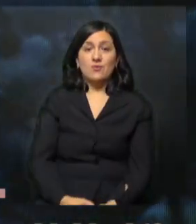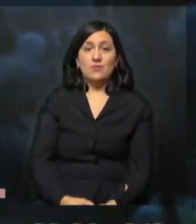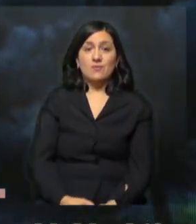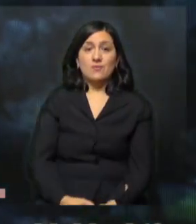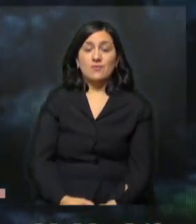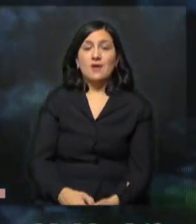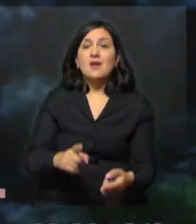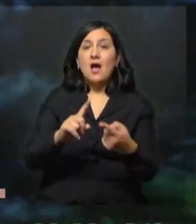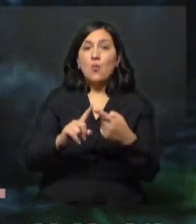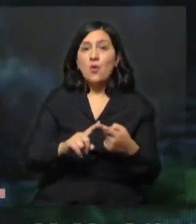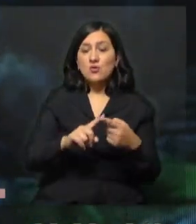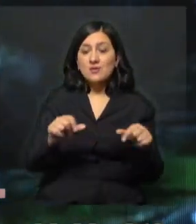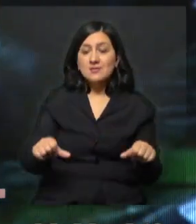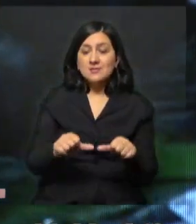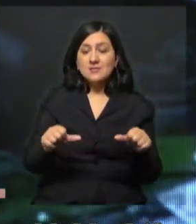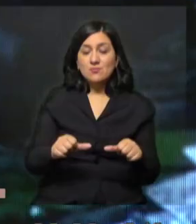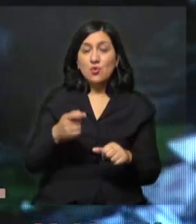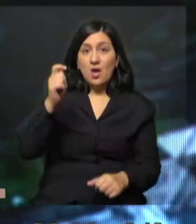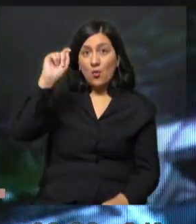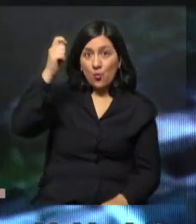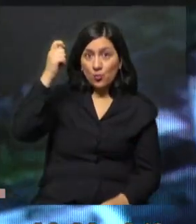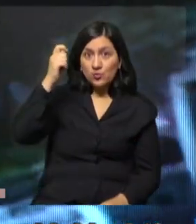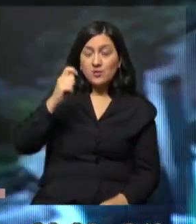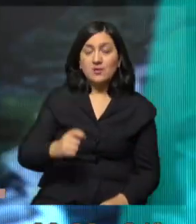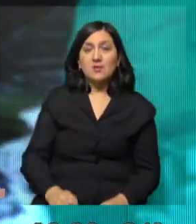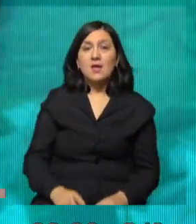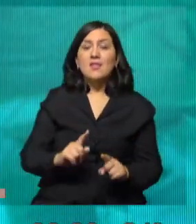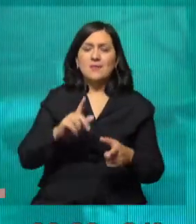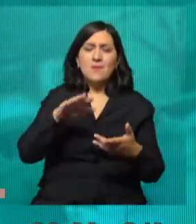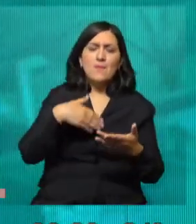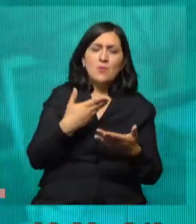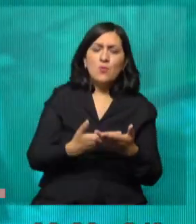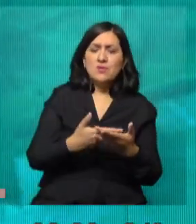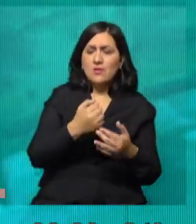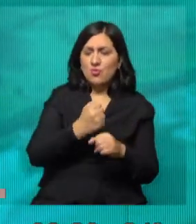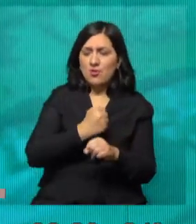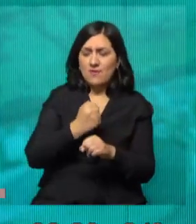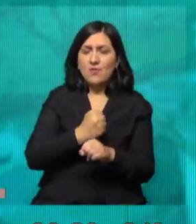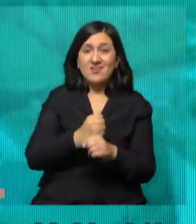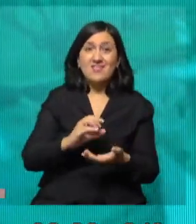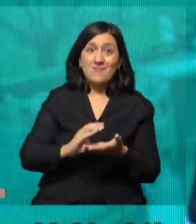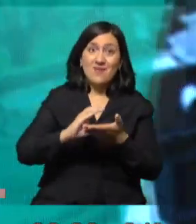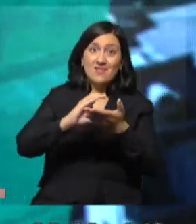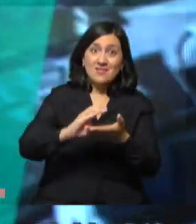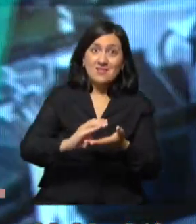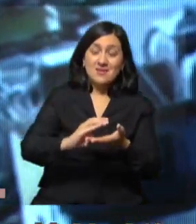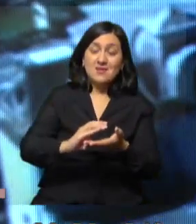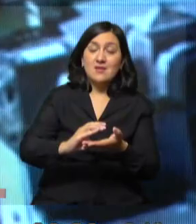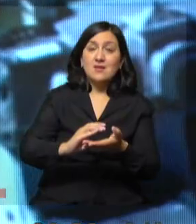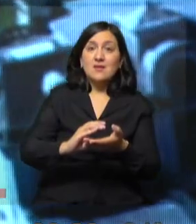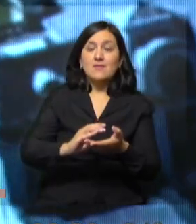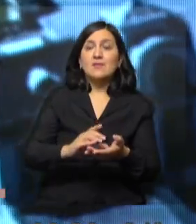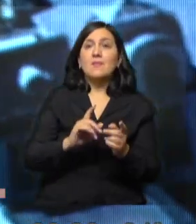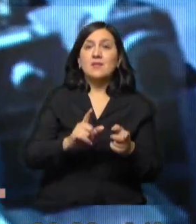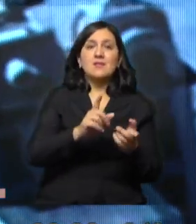en acuerdos que realizamos con la UTE, propuestas que hemos tenido los trabajadores de invertir, telecomandar